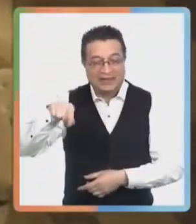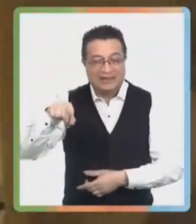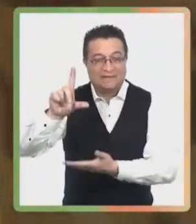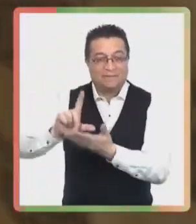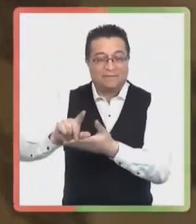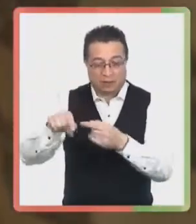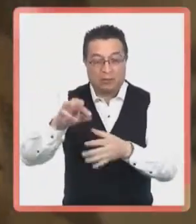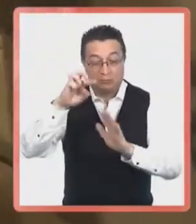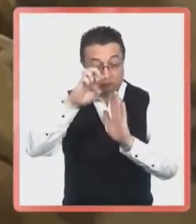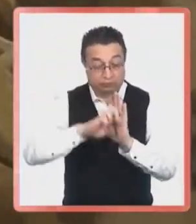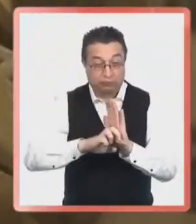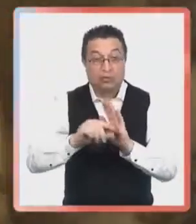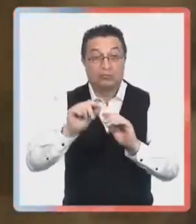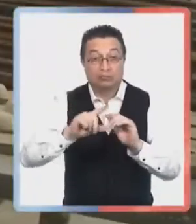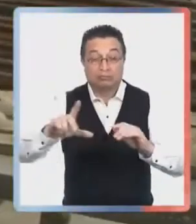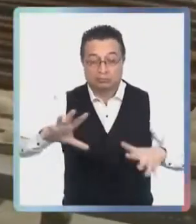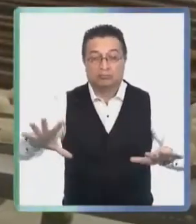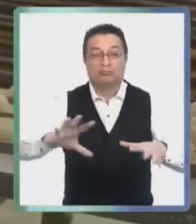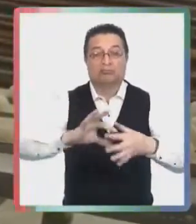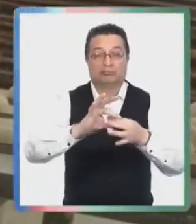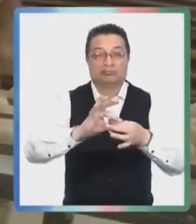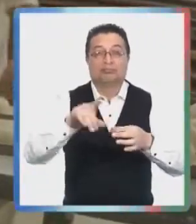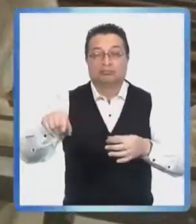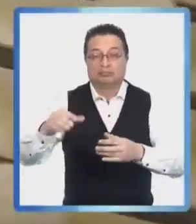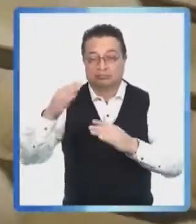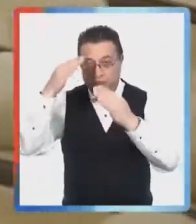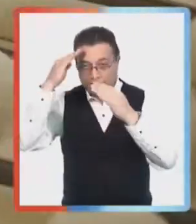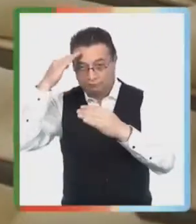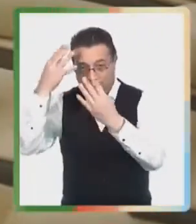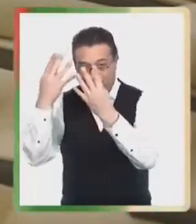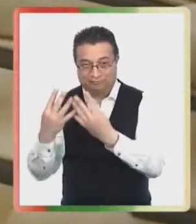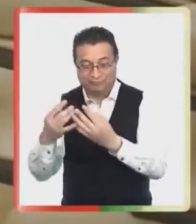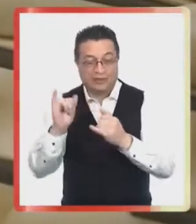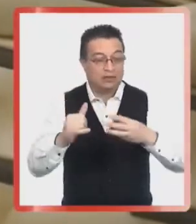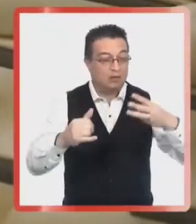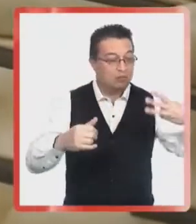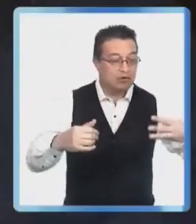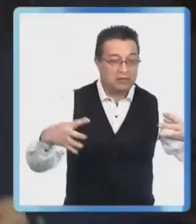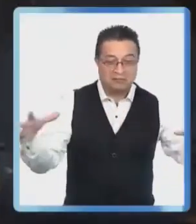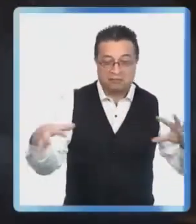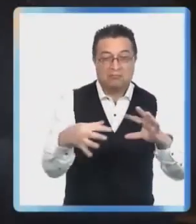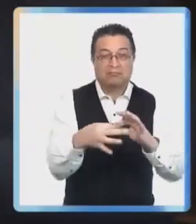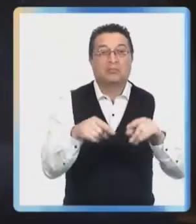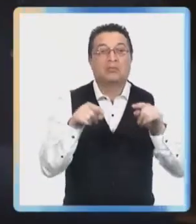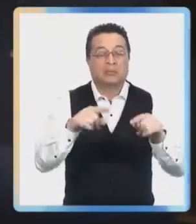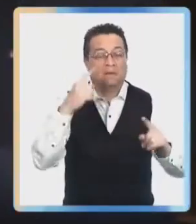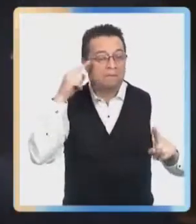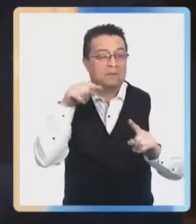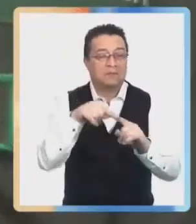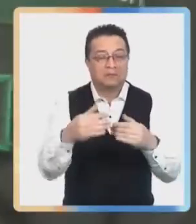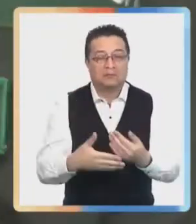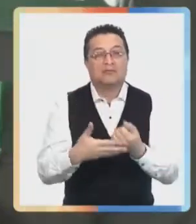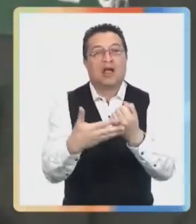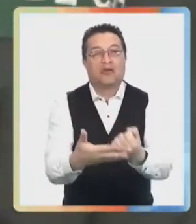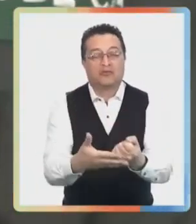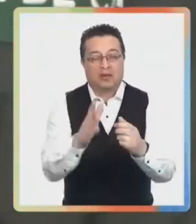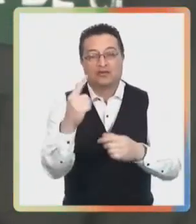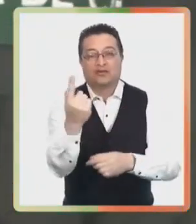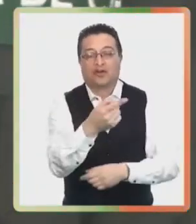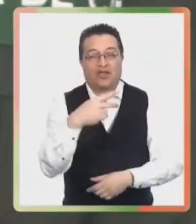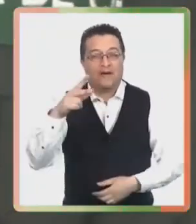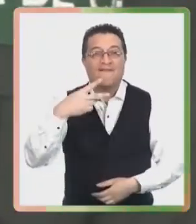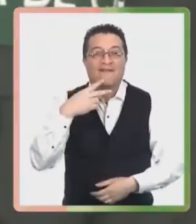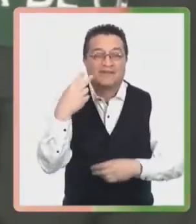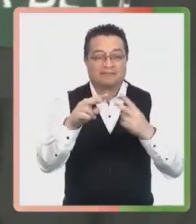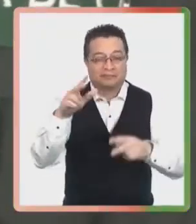de Coyhaique, proyecto que nace tras una alianza entre Gendarmería y la municipalidad y que busca ofrecer este producto esencial en la